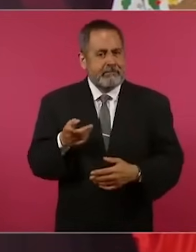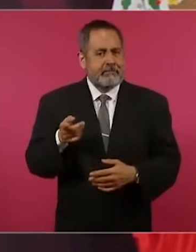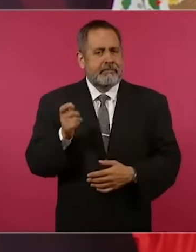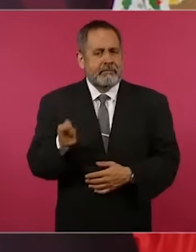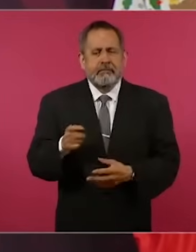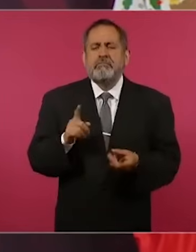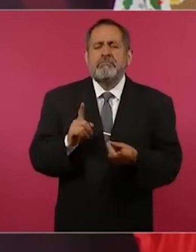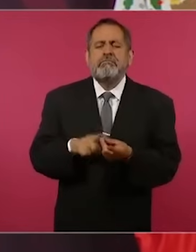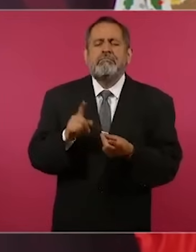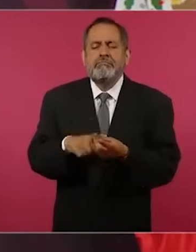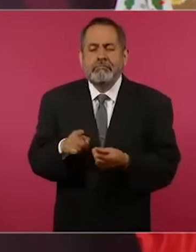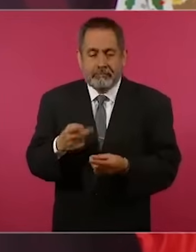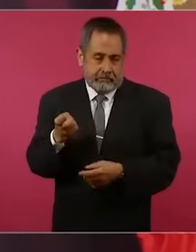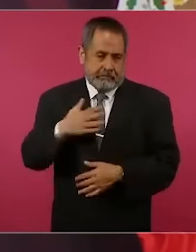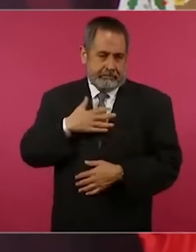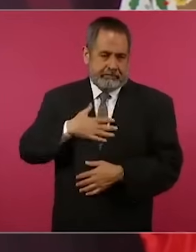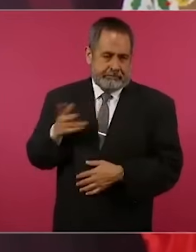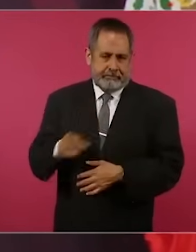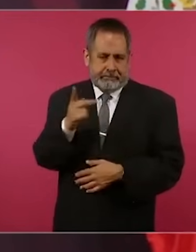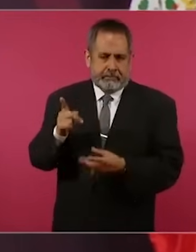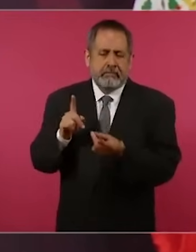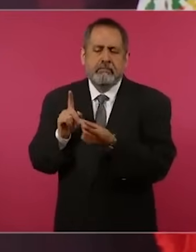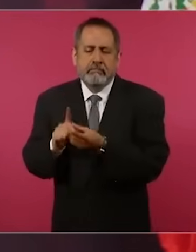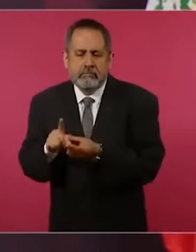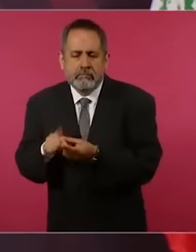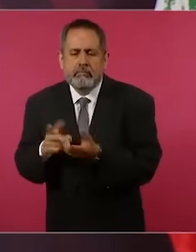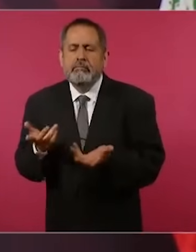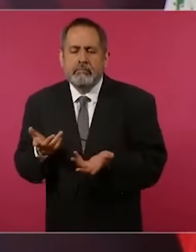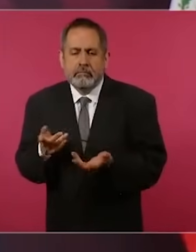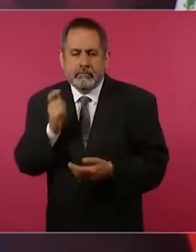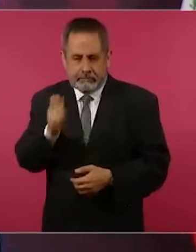¿En dónde? O sea,